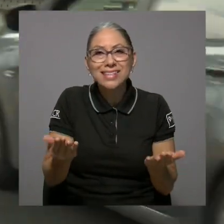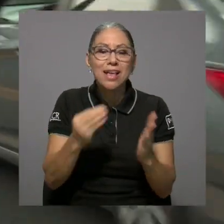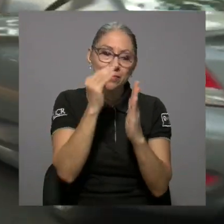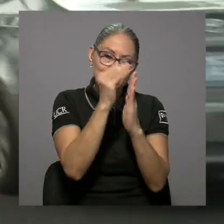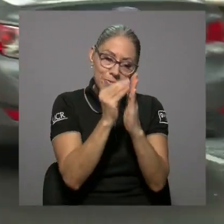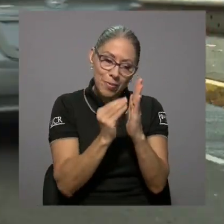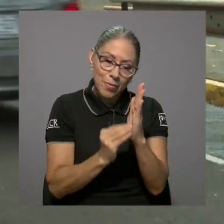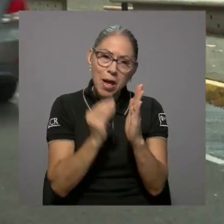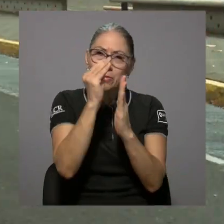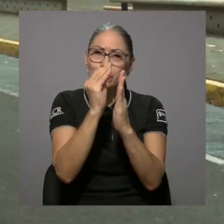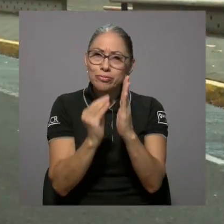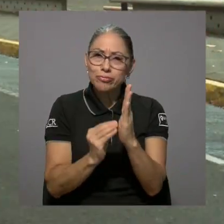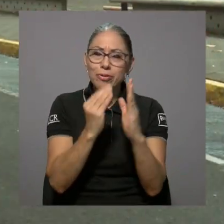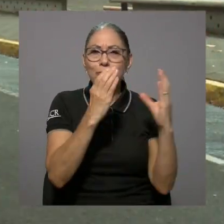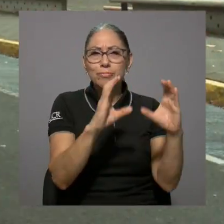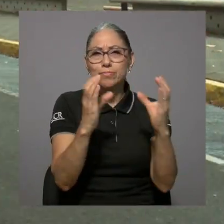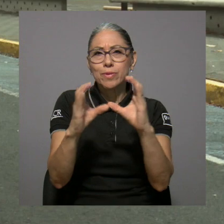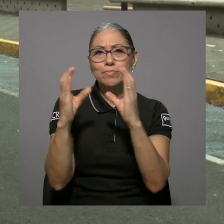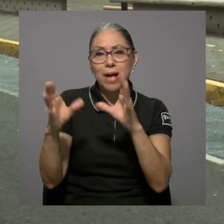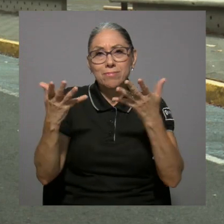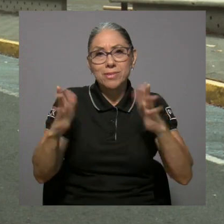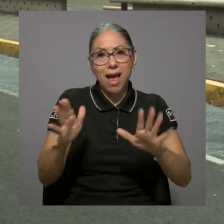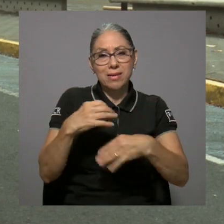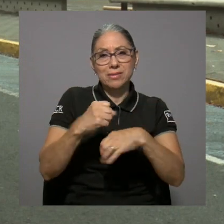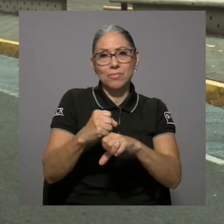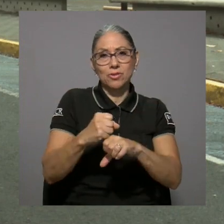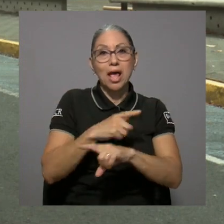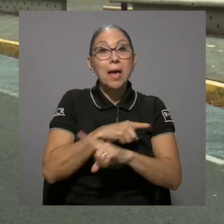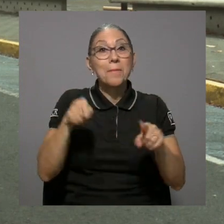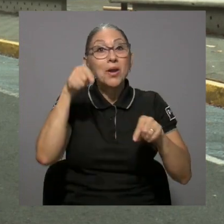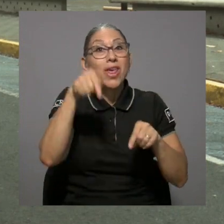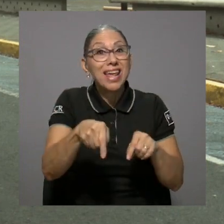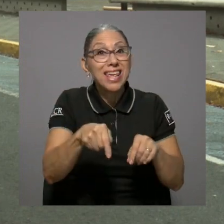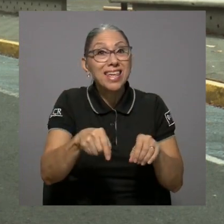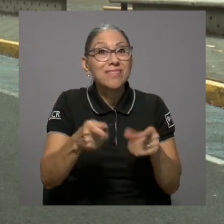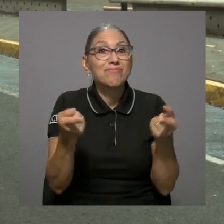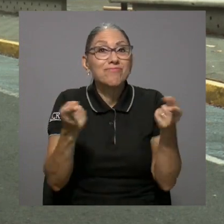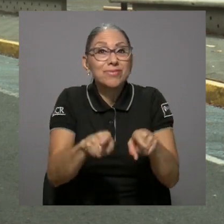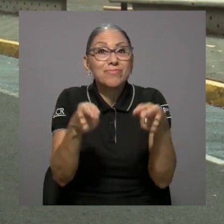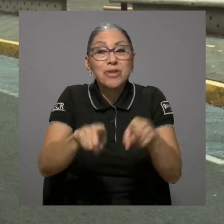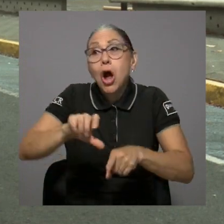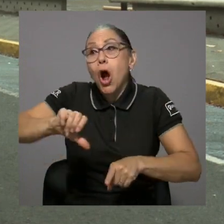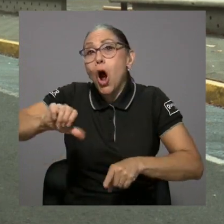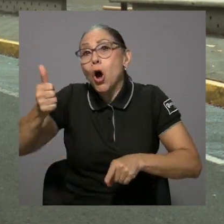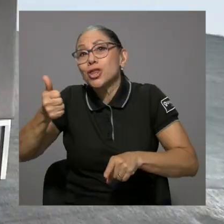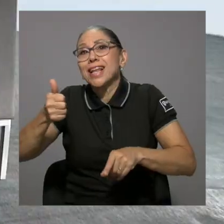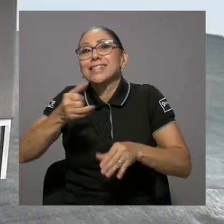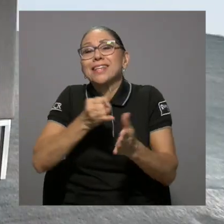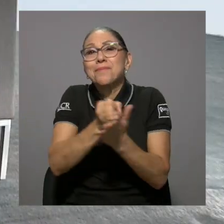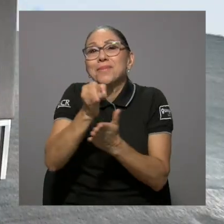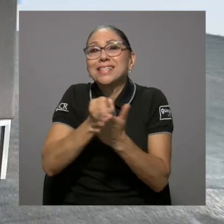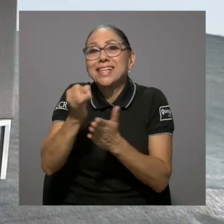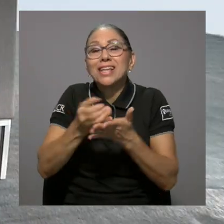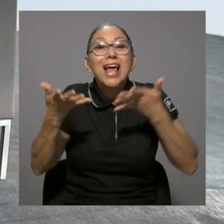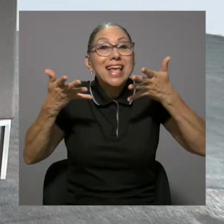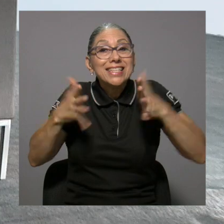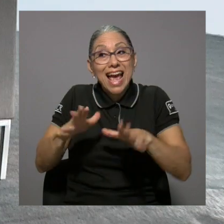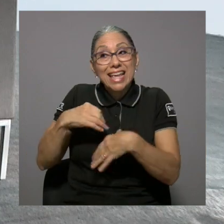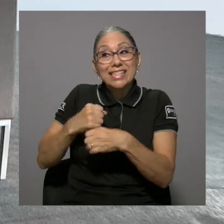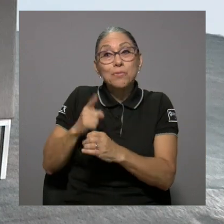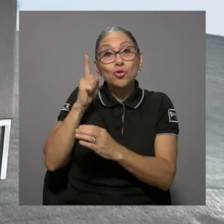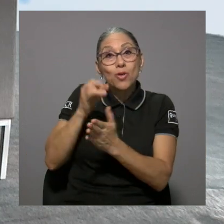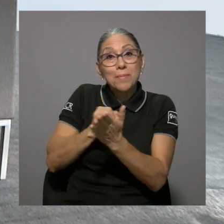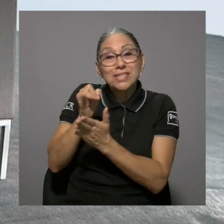justamente este levantamiento que hemos venido haciendo. Pero de aquí se derivan muchas otras investigaciones posibles, ¿verdad? Como le dije, ya hicimos una de los